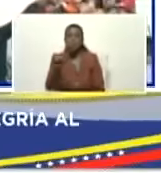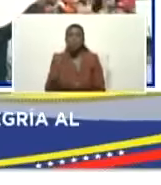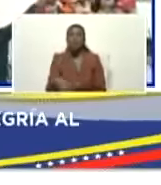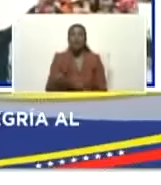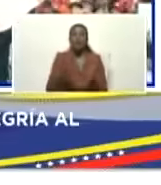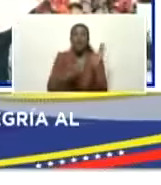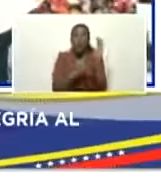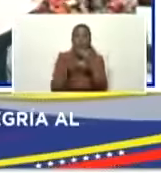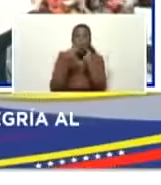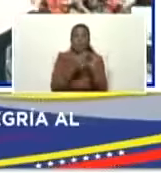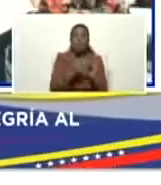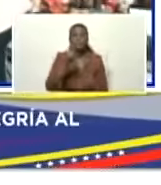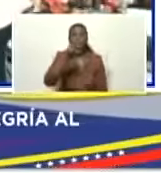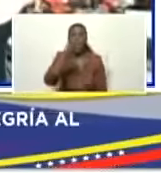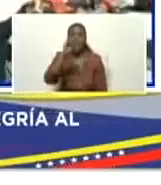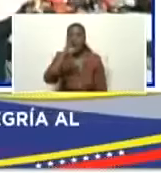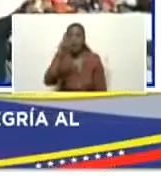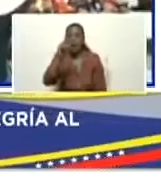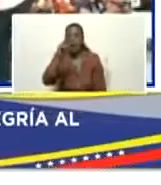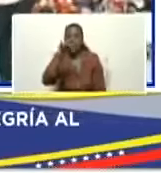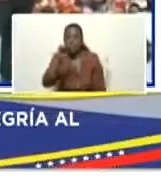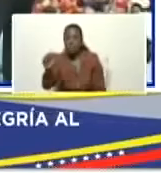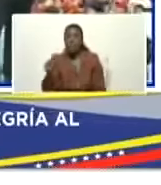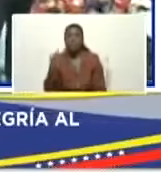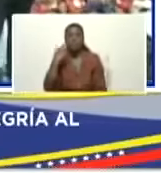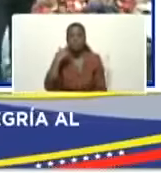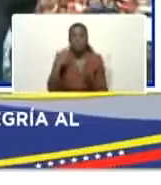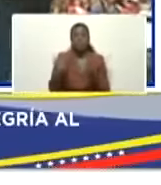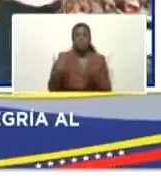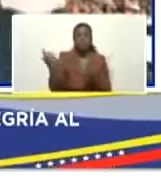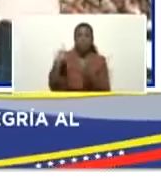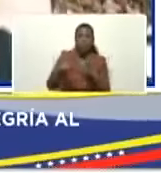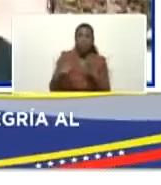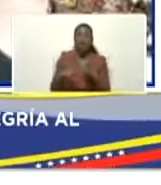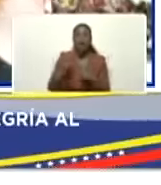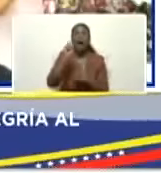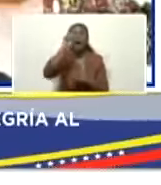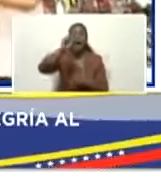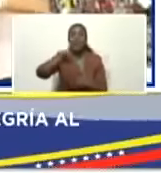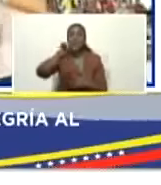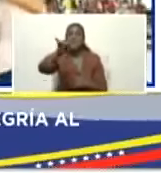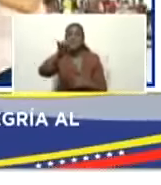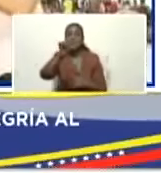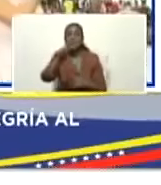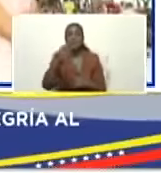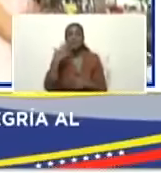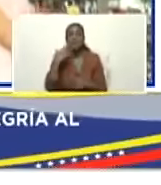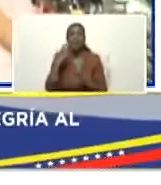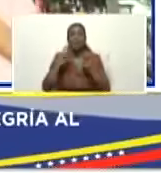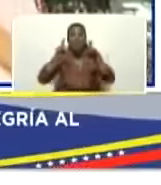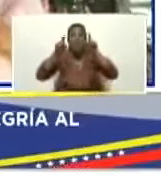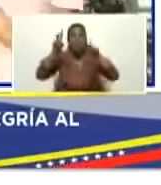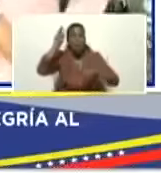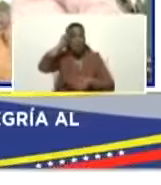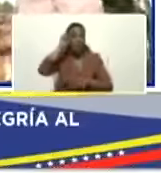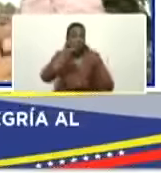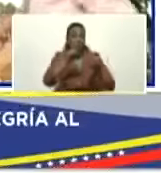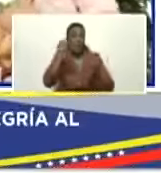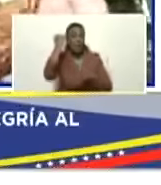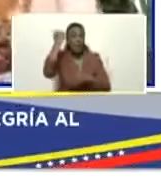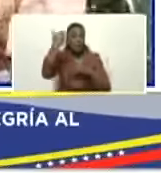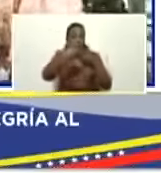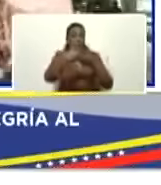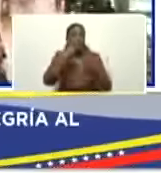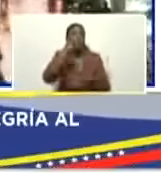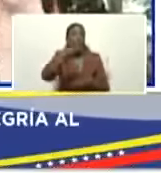de la comunidad Melania de Brito, a Angimar Lira, formadora